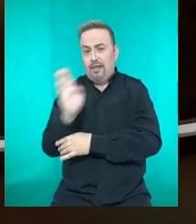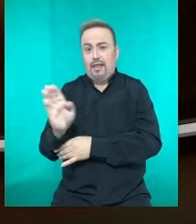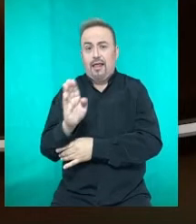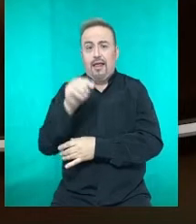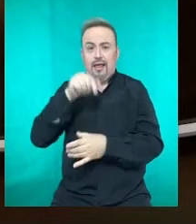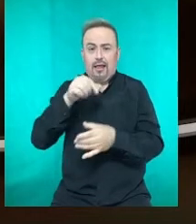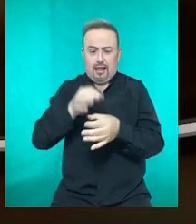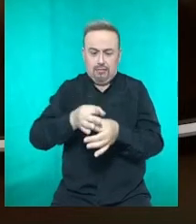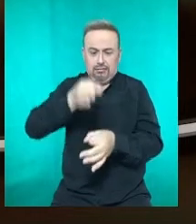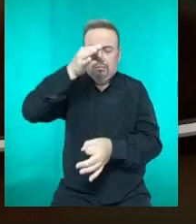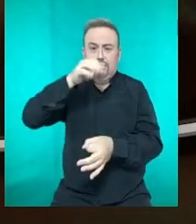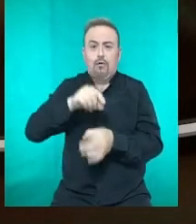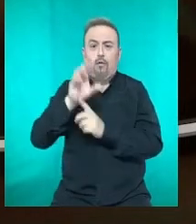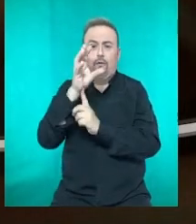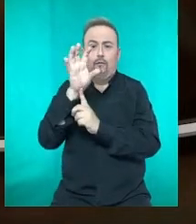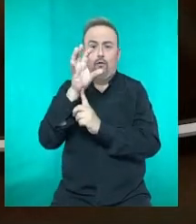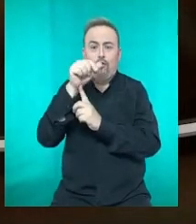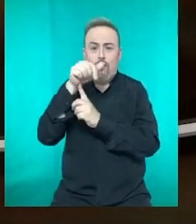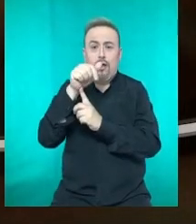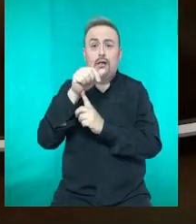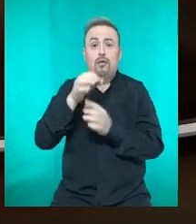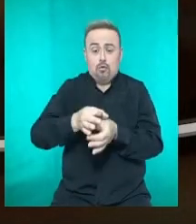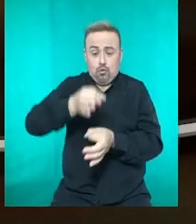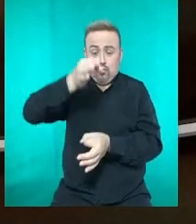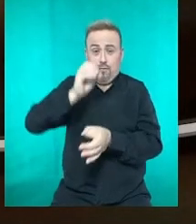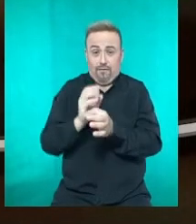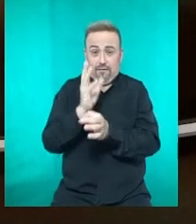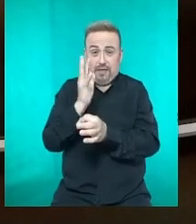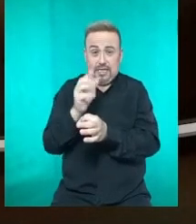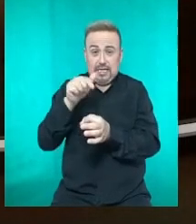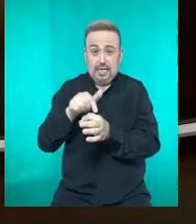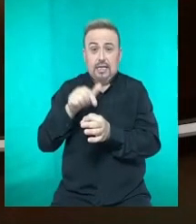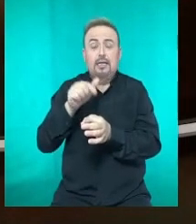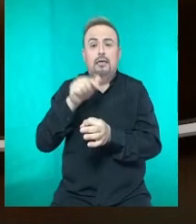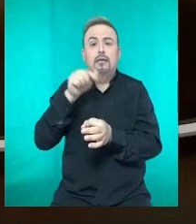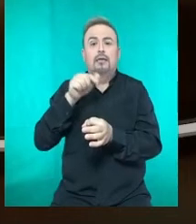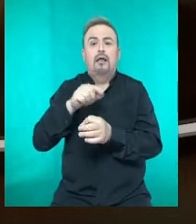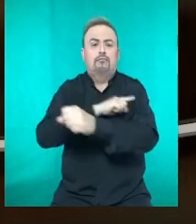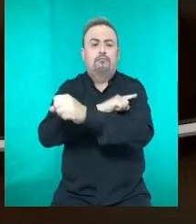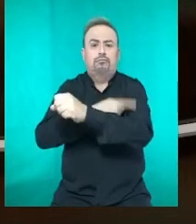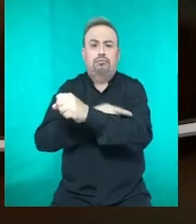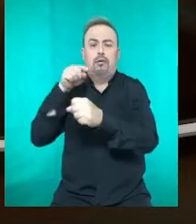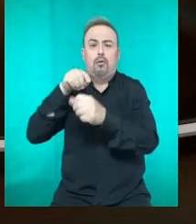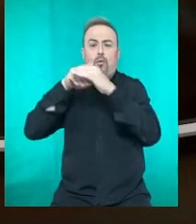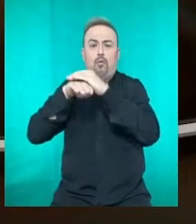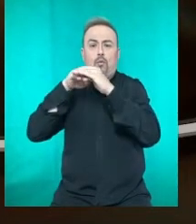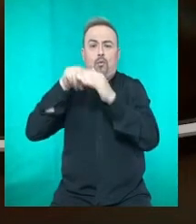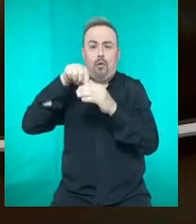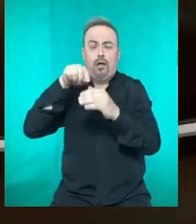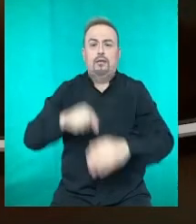centro, ese tubo que está brillando en la parte central. Y eso es lo que permite almacenar esta